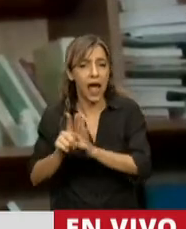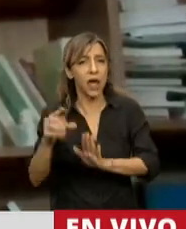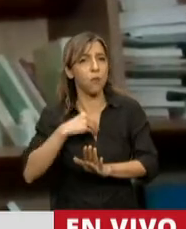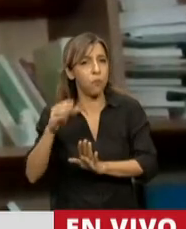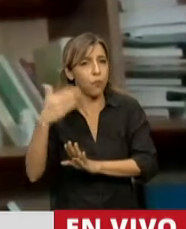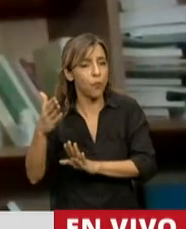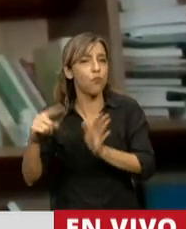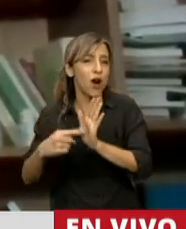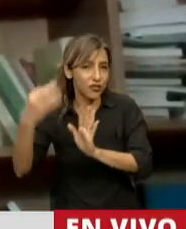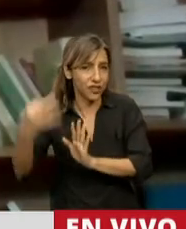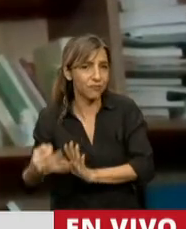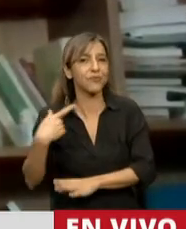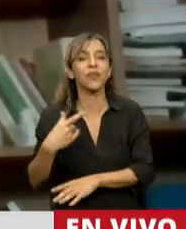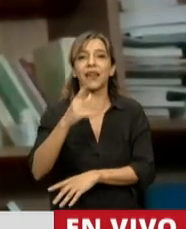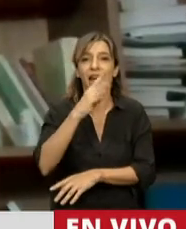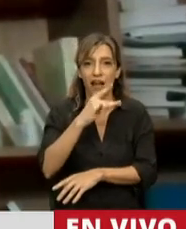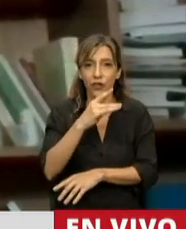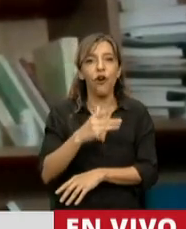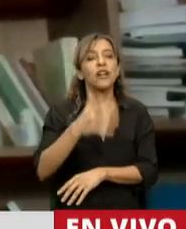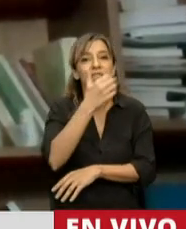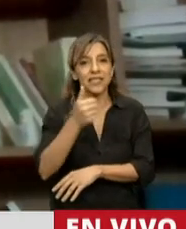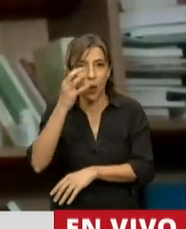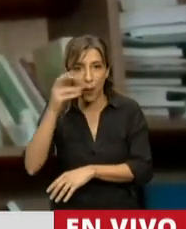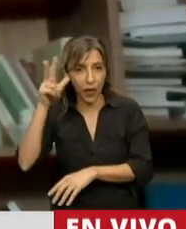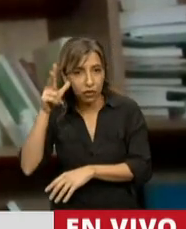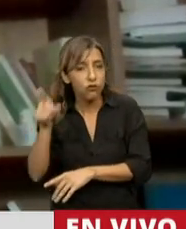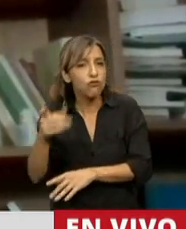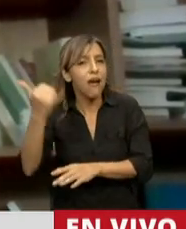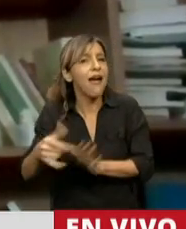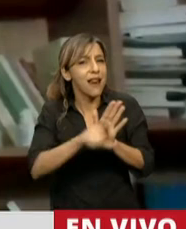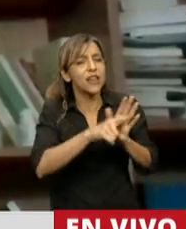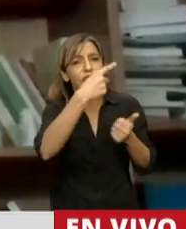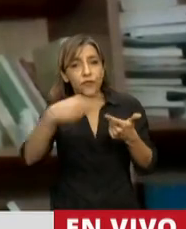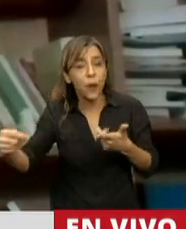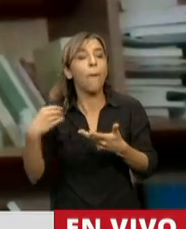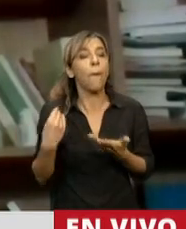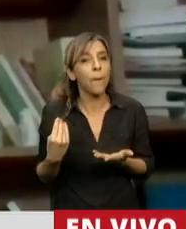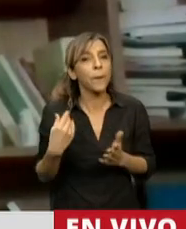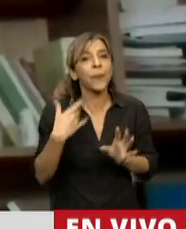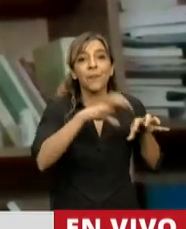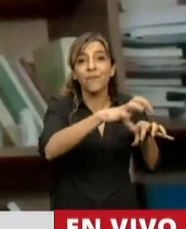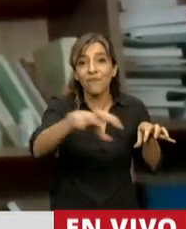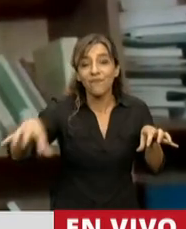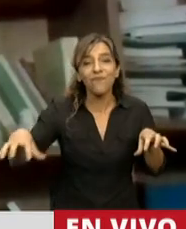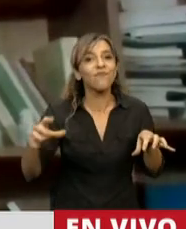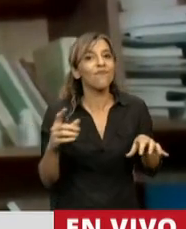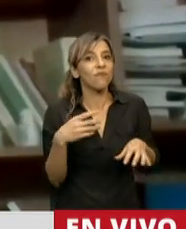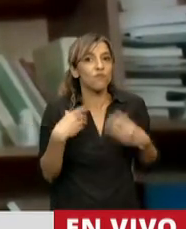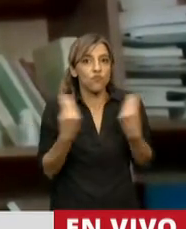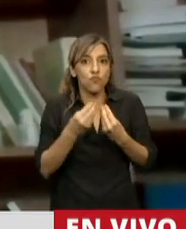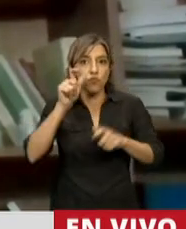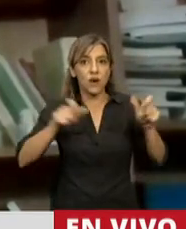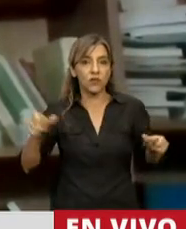la 14.628. Y son lugares donde muchísimos argentinos